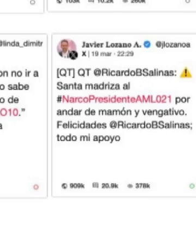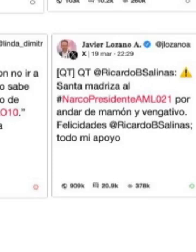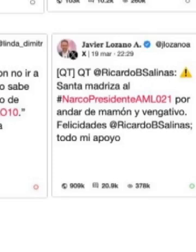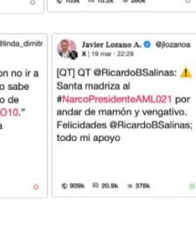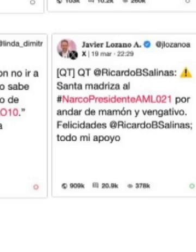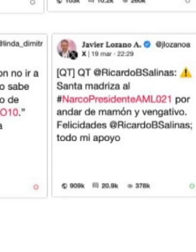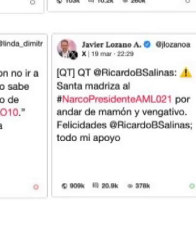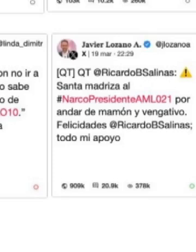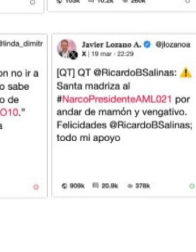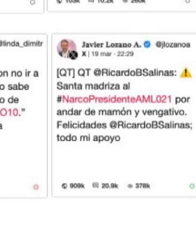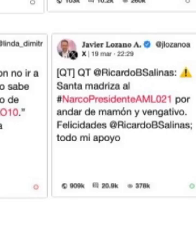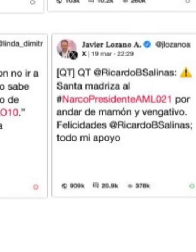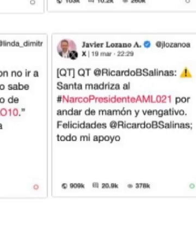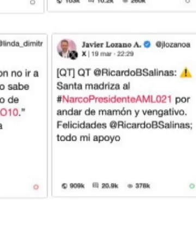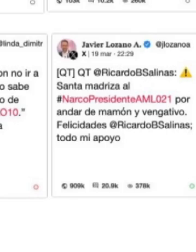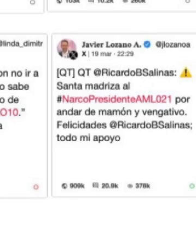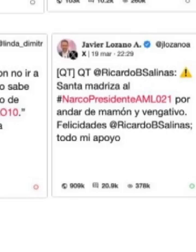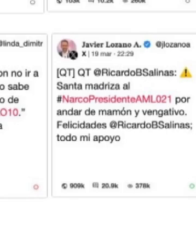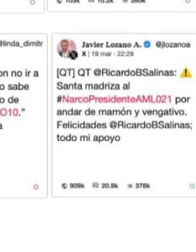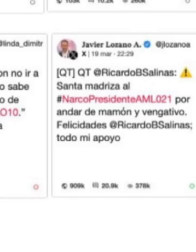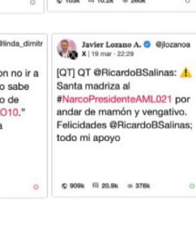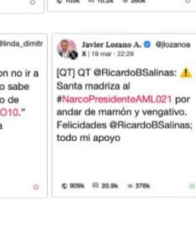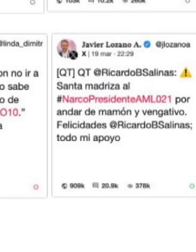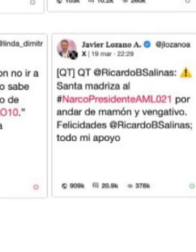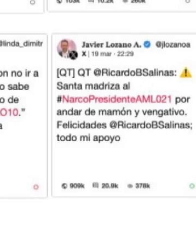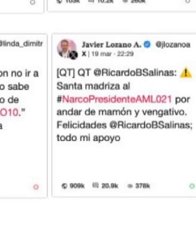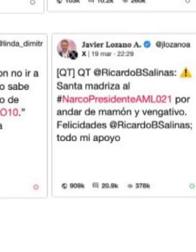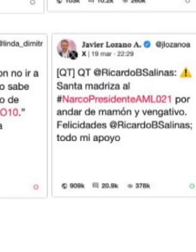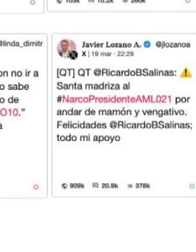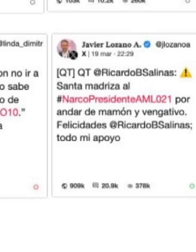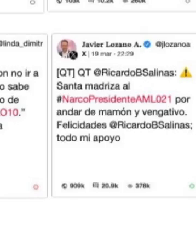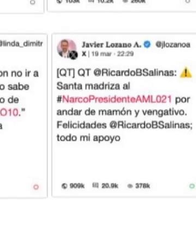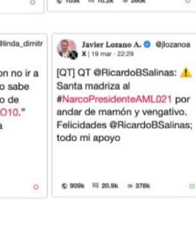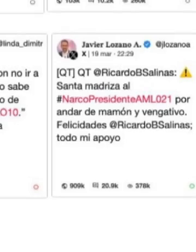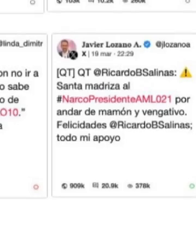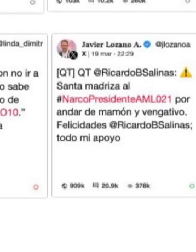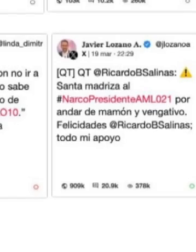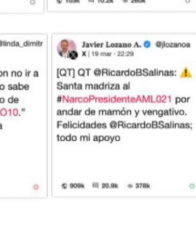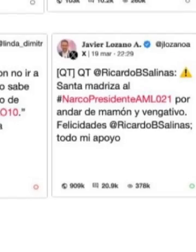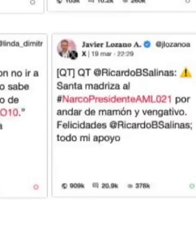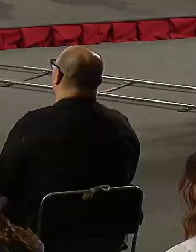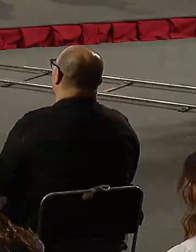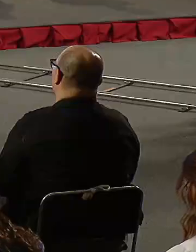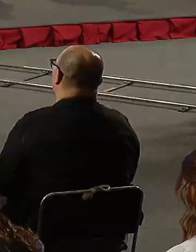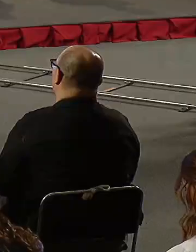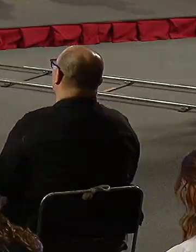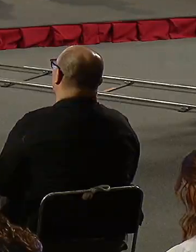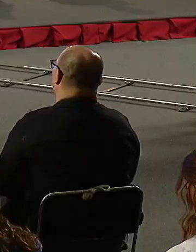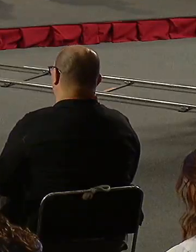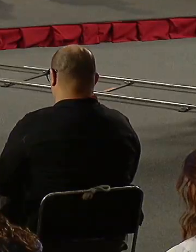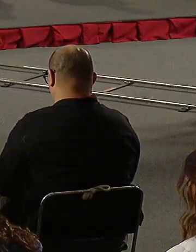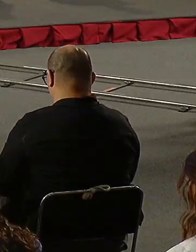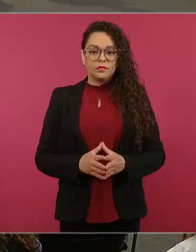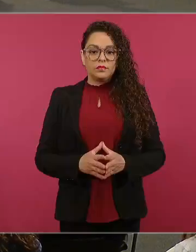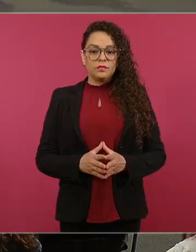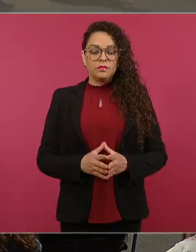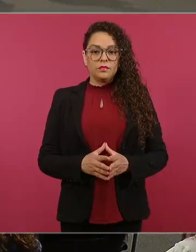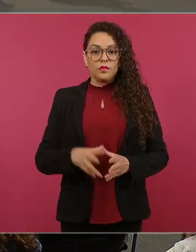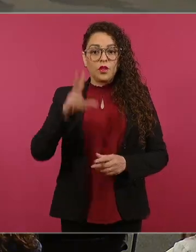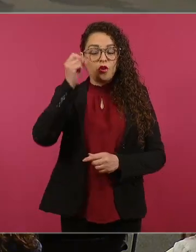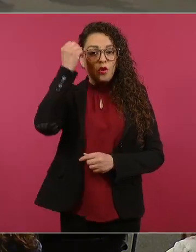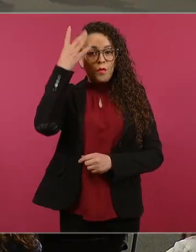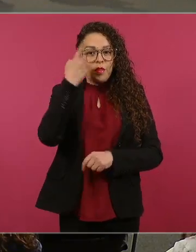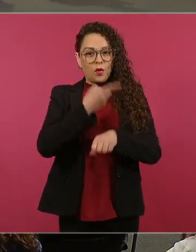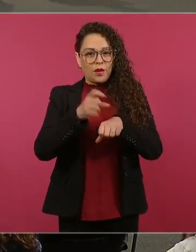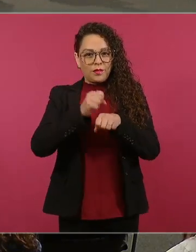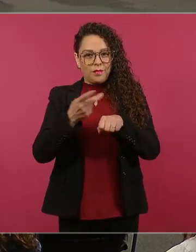la tendencia. Recuerden, ayer, la semana pasada decíamos que estos del Troll Center se levantan muy temprano, pues